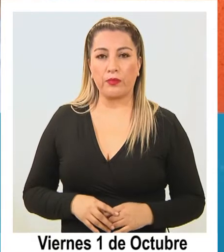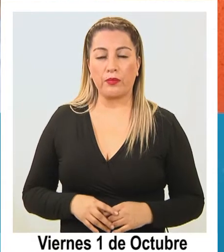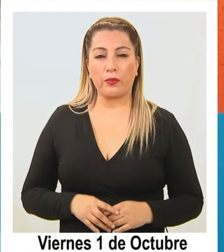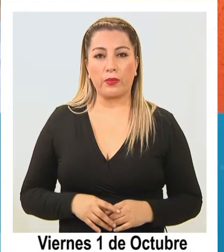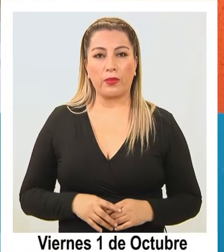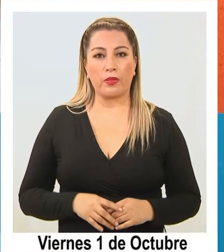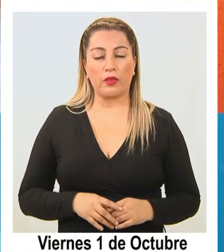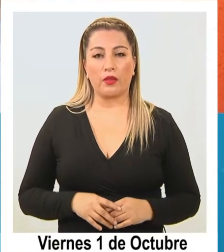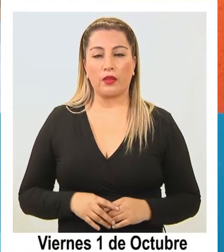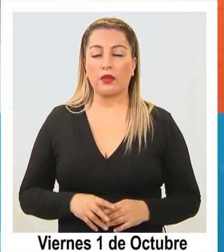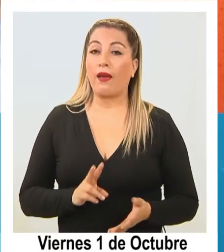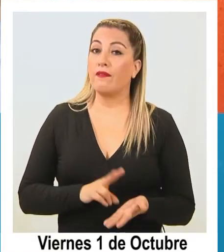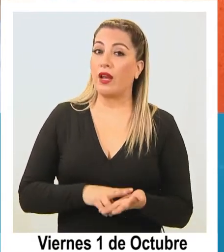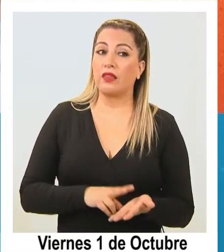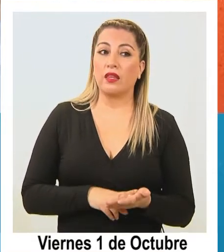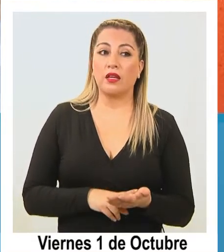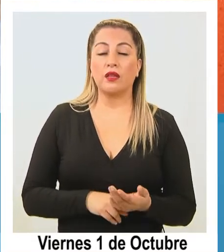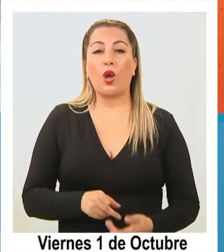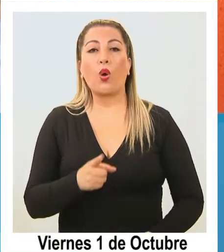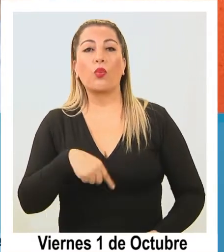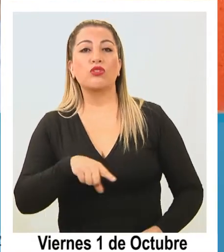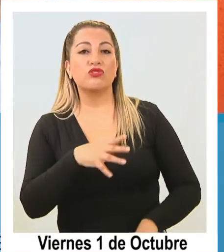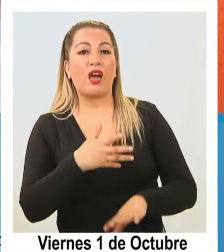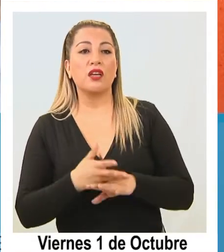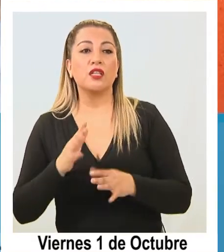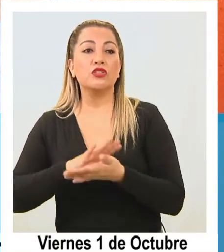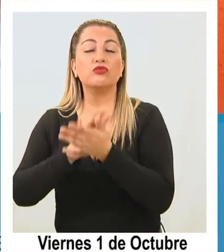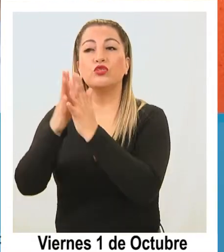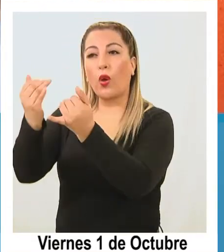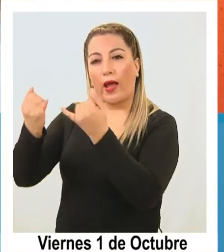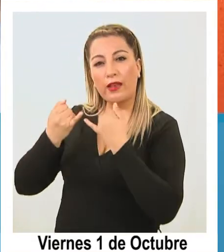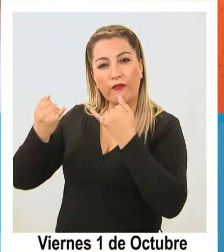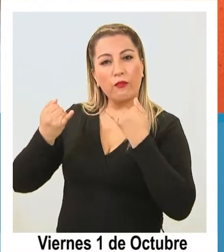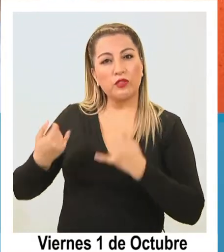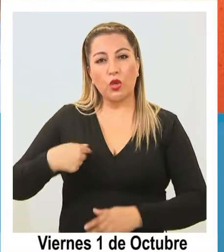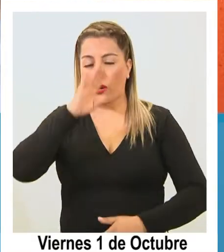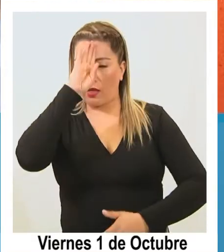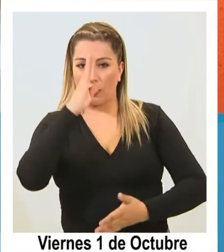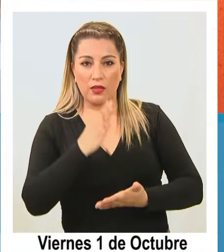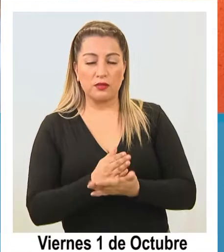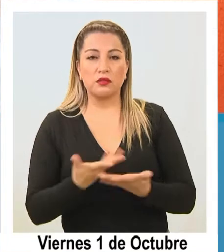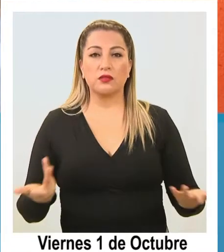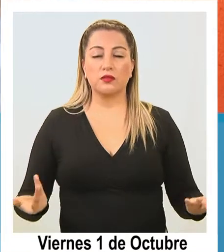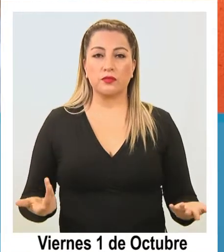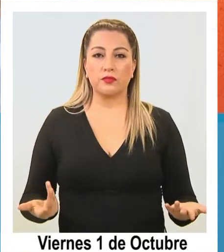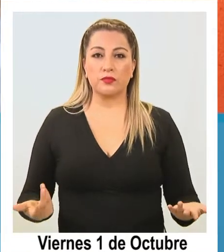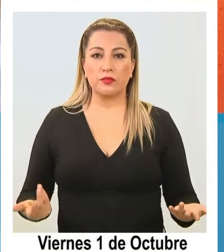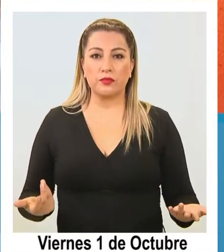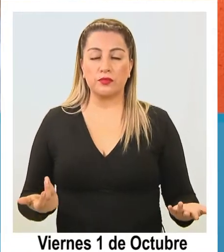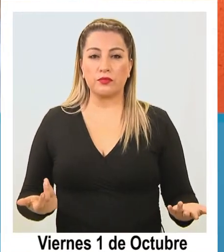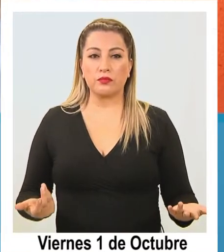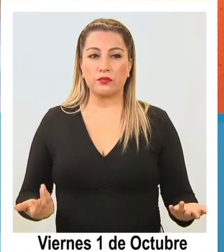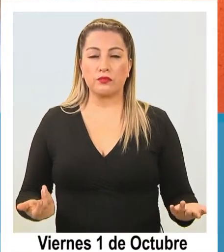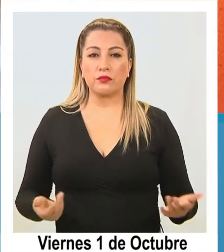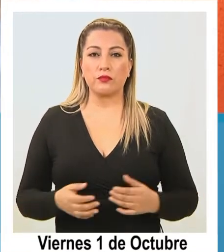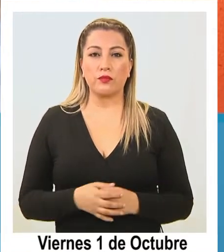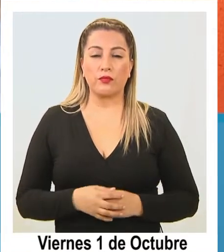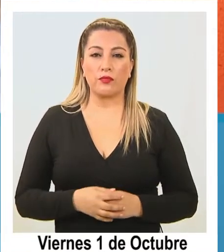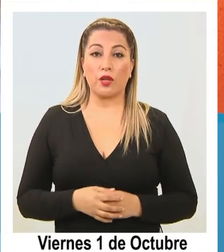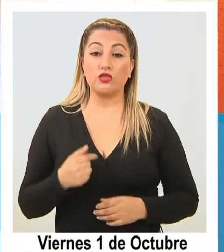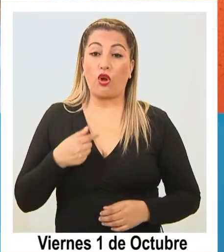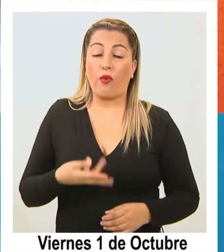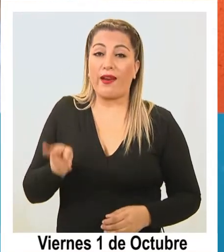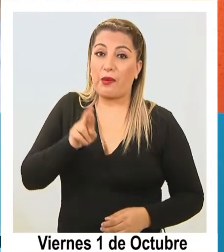Mauricio, la verdad es que cuando uno tiene toda la información y tiene que tomar una decisión, se toma en su momento, porque te